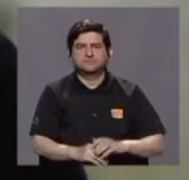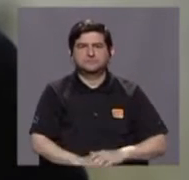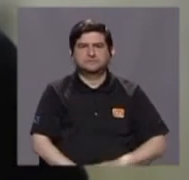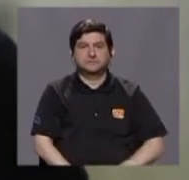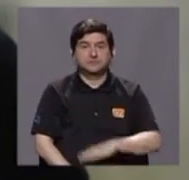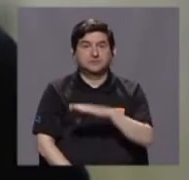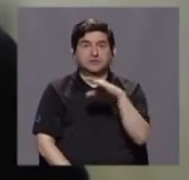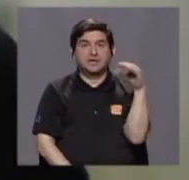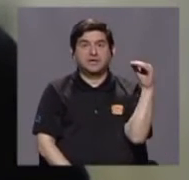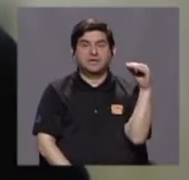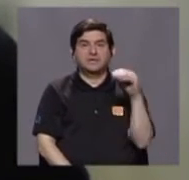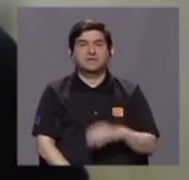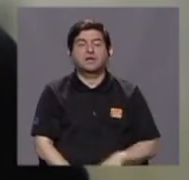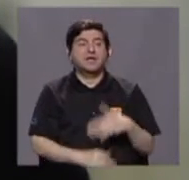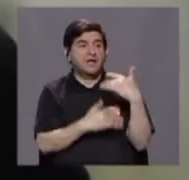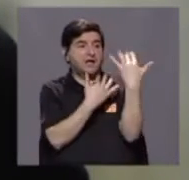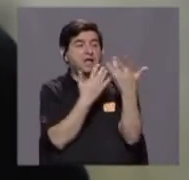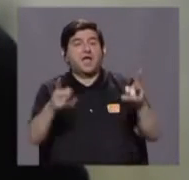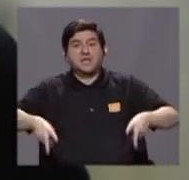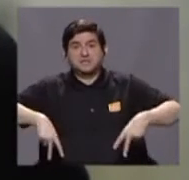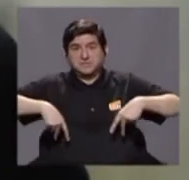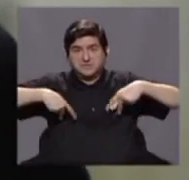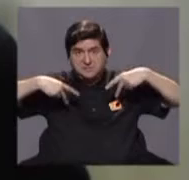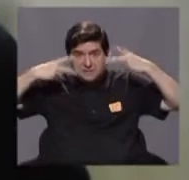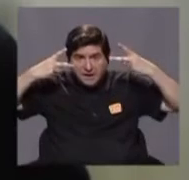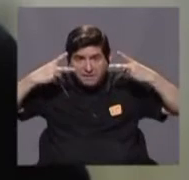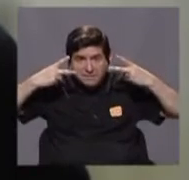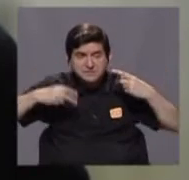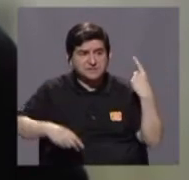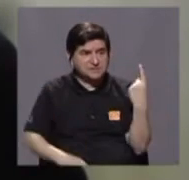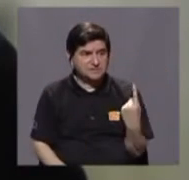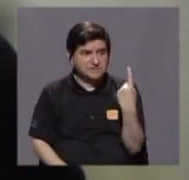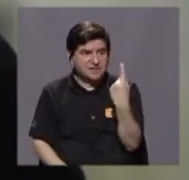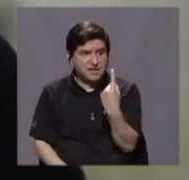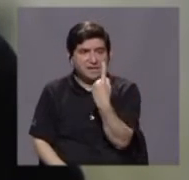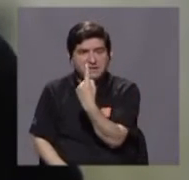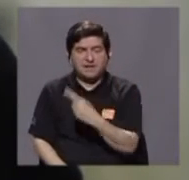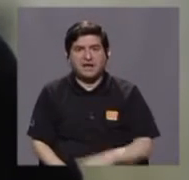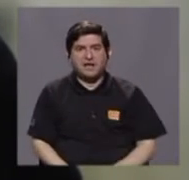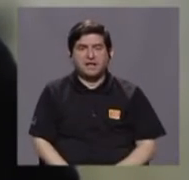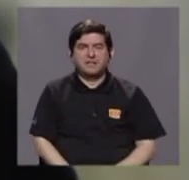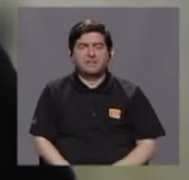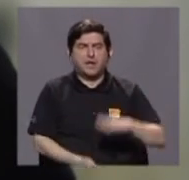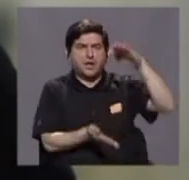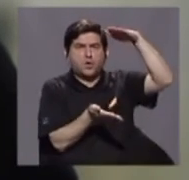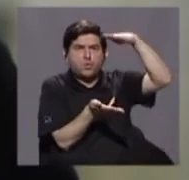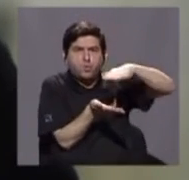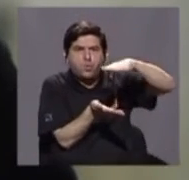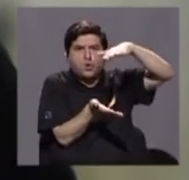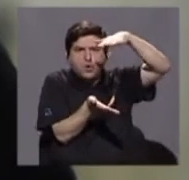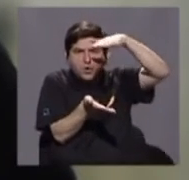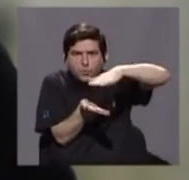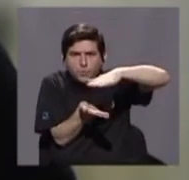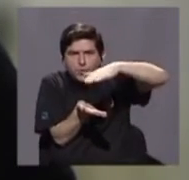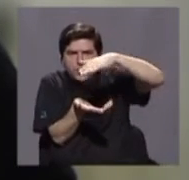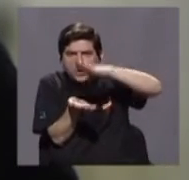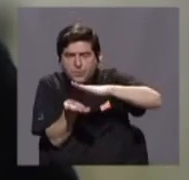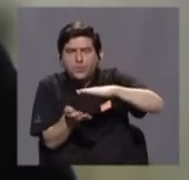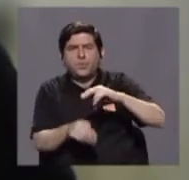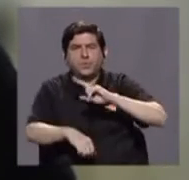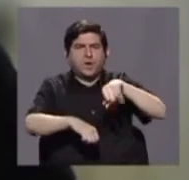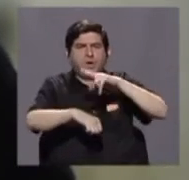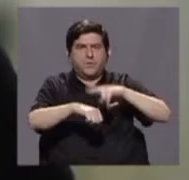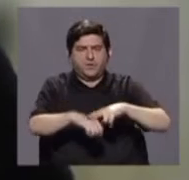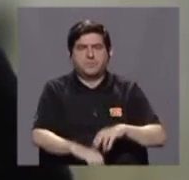y la esperanza de vida de cada uno de los fallecidos se ha reducido respecto de lo que era normal,